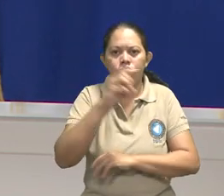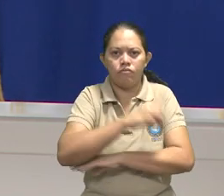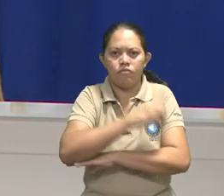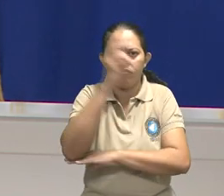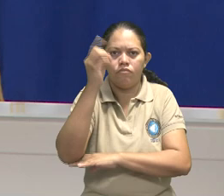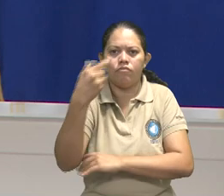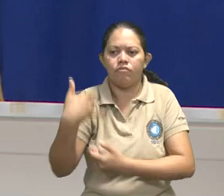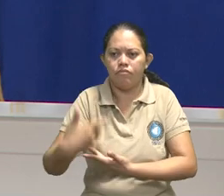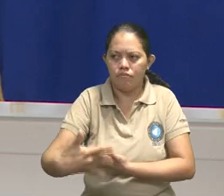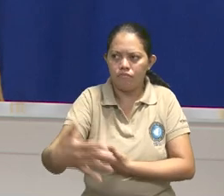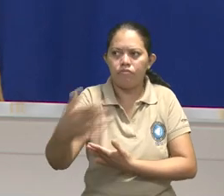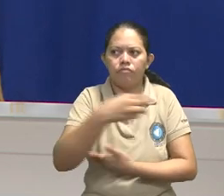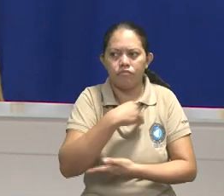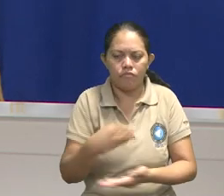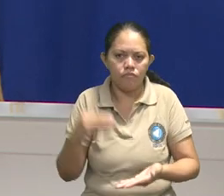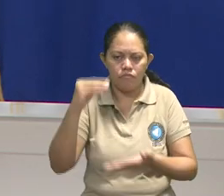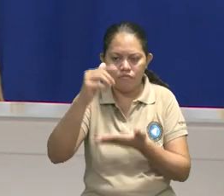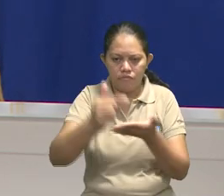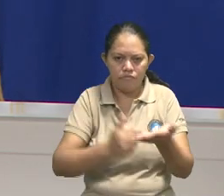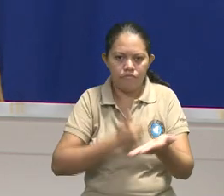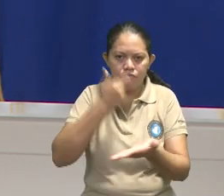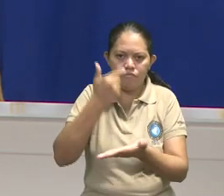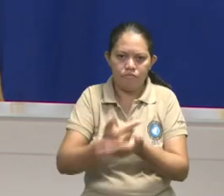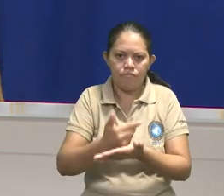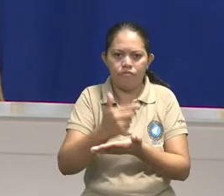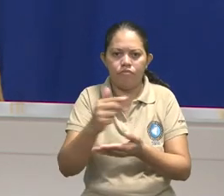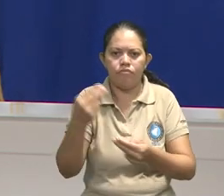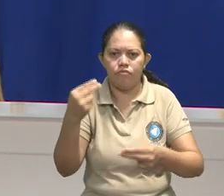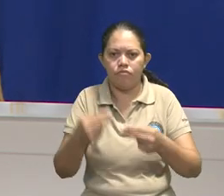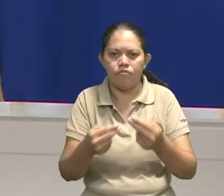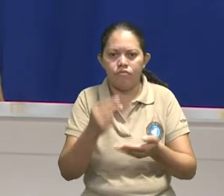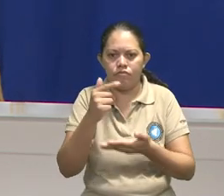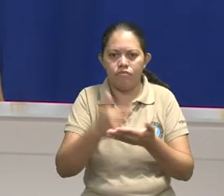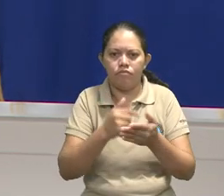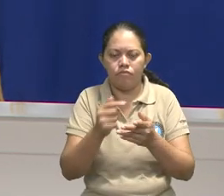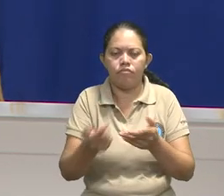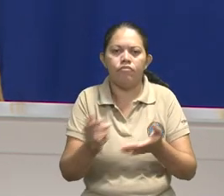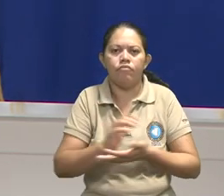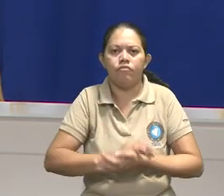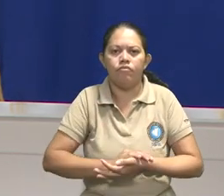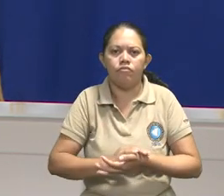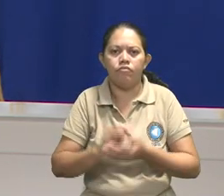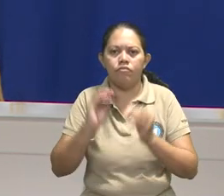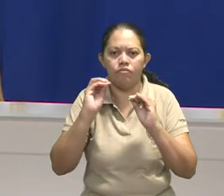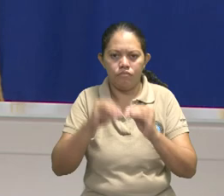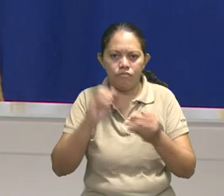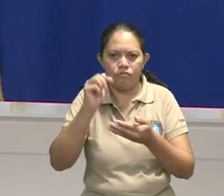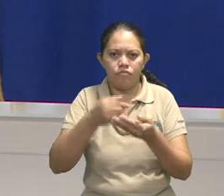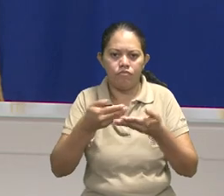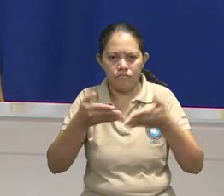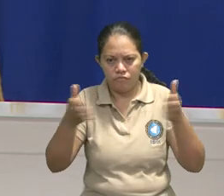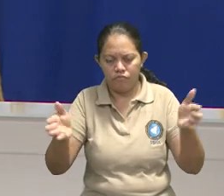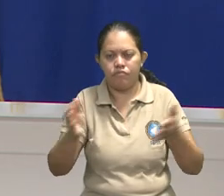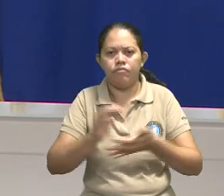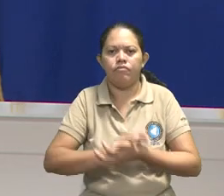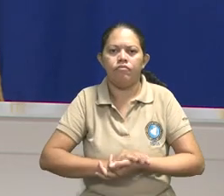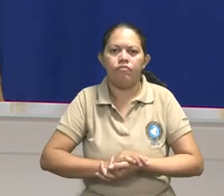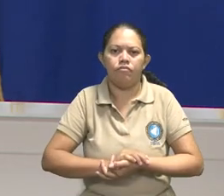días posteriores a su publicación en la Gaceta Diario Oficial. Por tanto, publíquese.